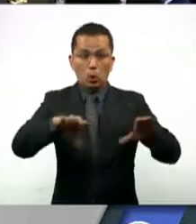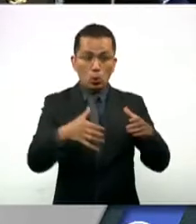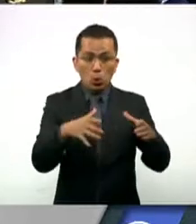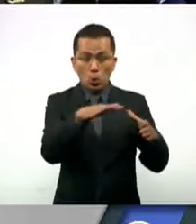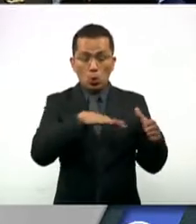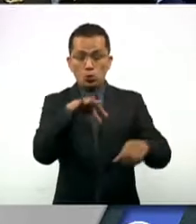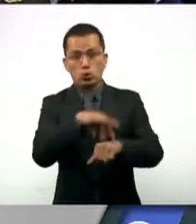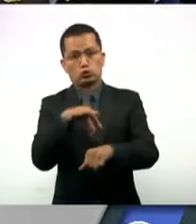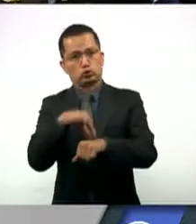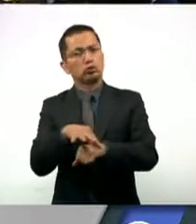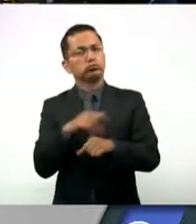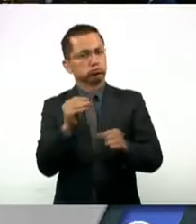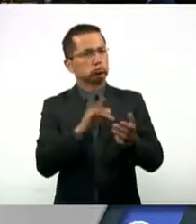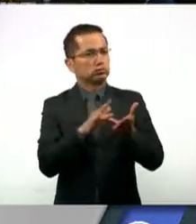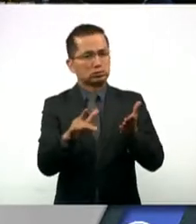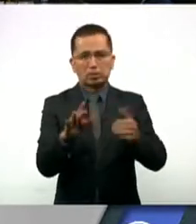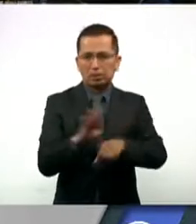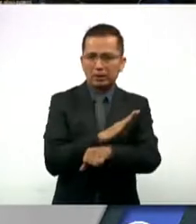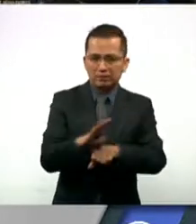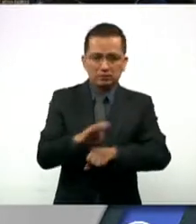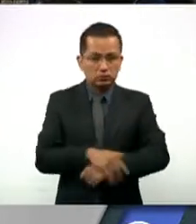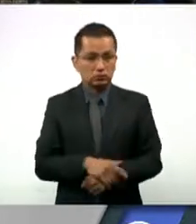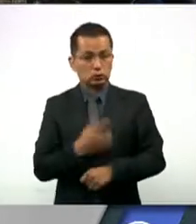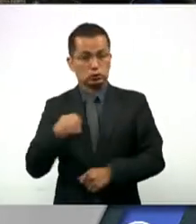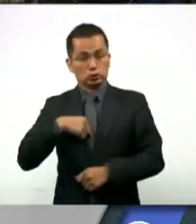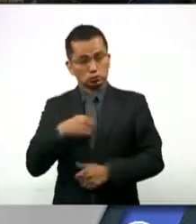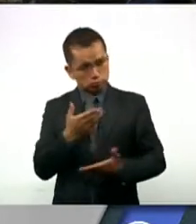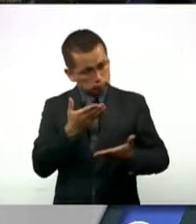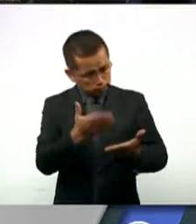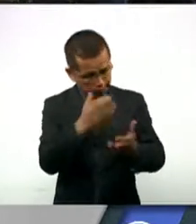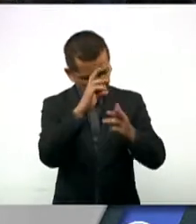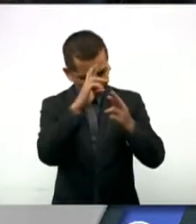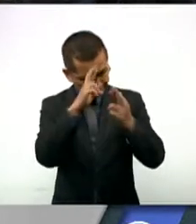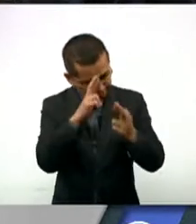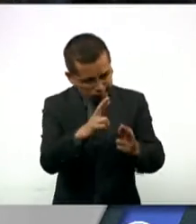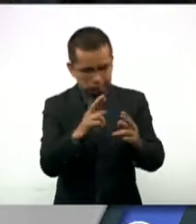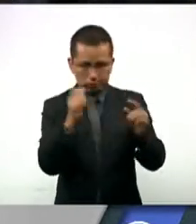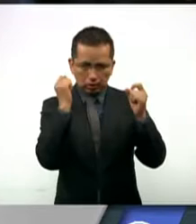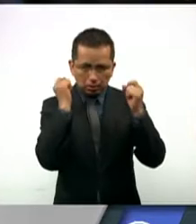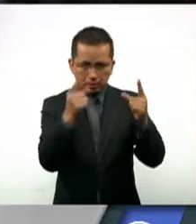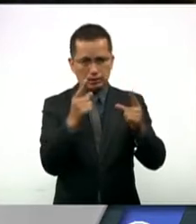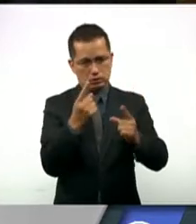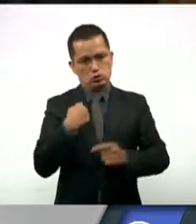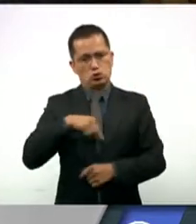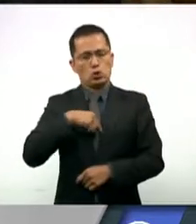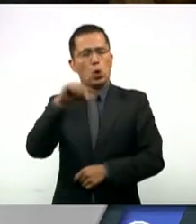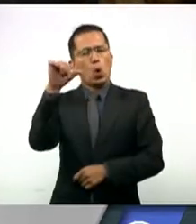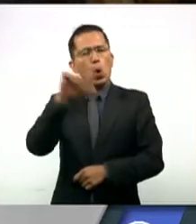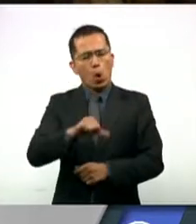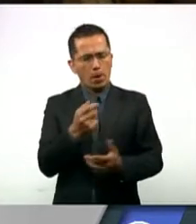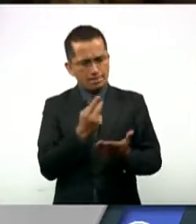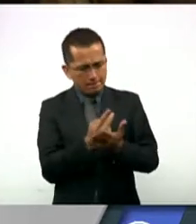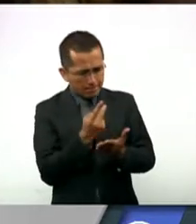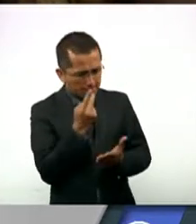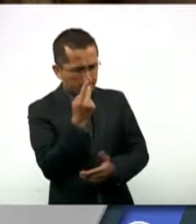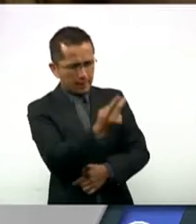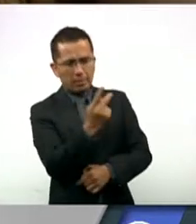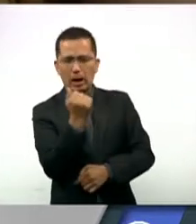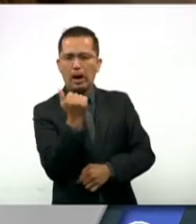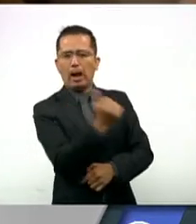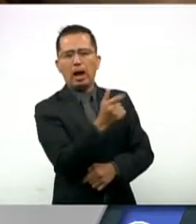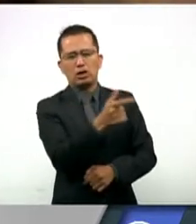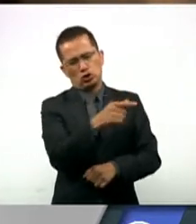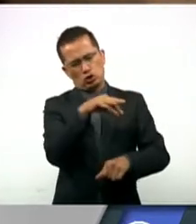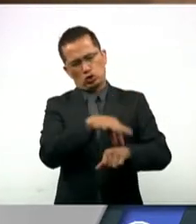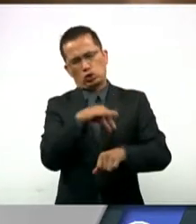con admiración respeto y le rendimos homenaje en la entrega de la presea a un médico como